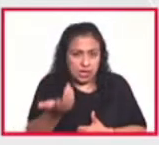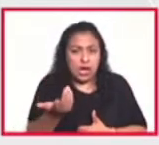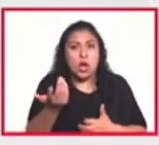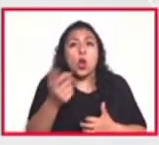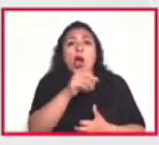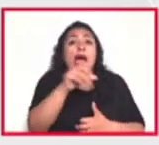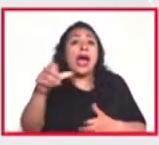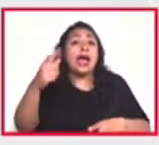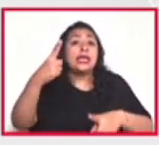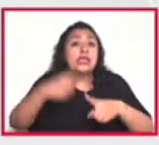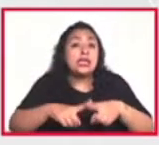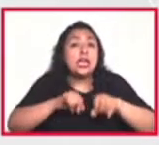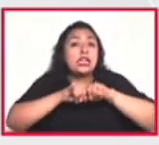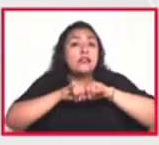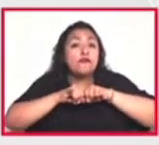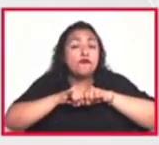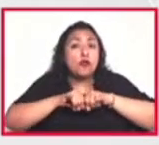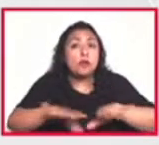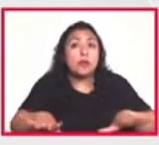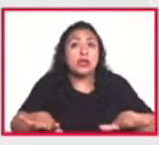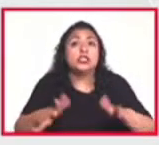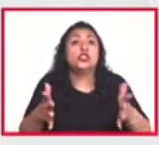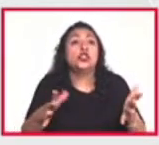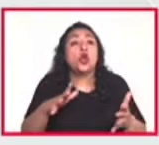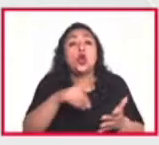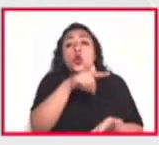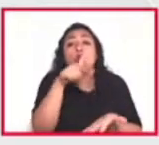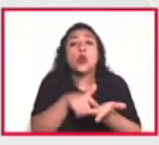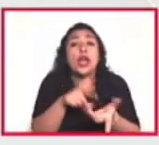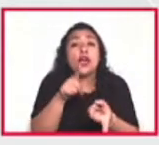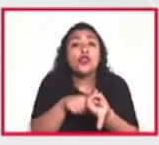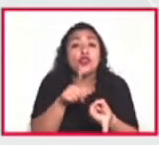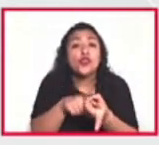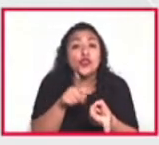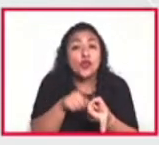quienes, en dónde territorialmente queremos decirles algo.